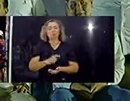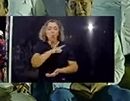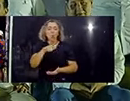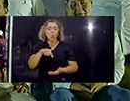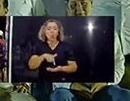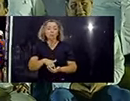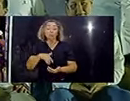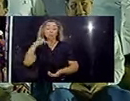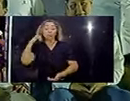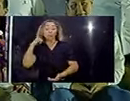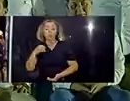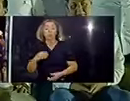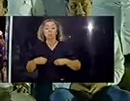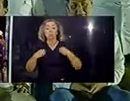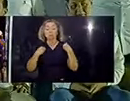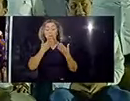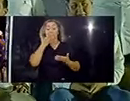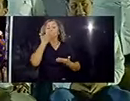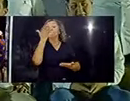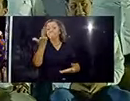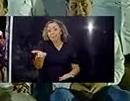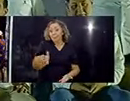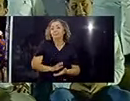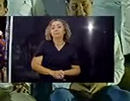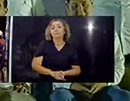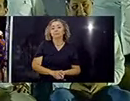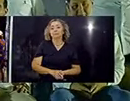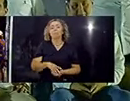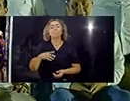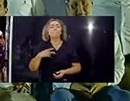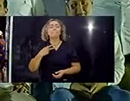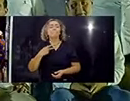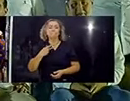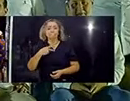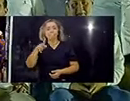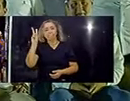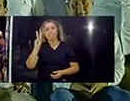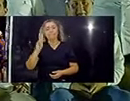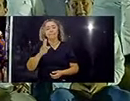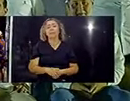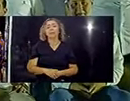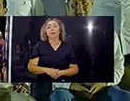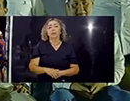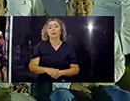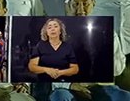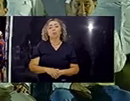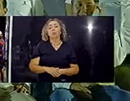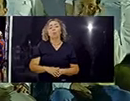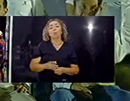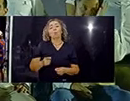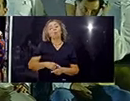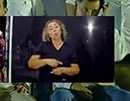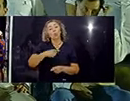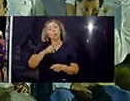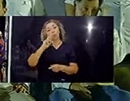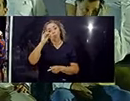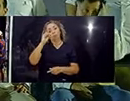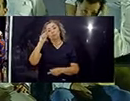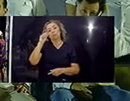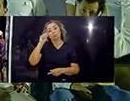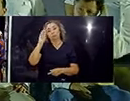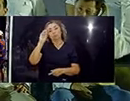muy bien y no está mal que se viva bien si se tiene recursos lícitos pero que